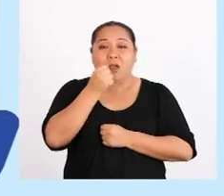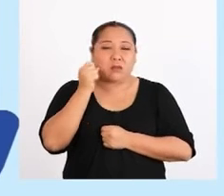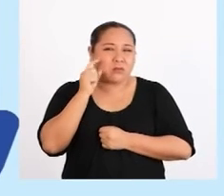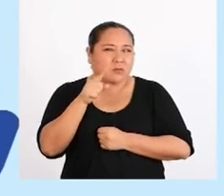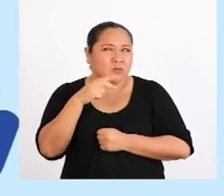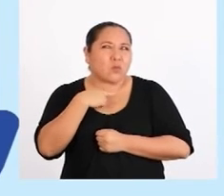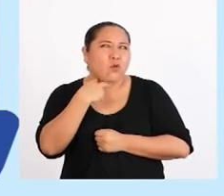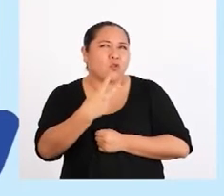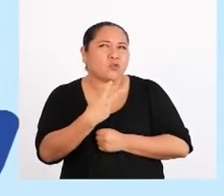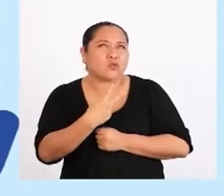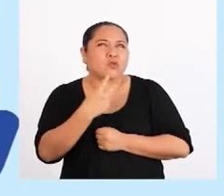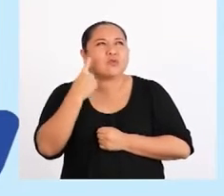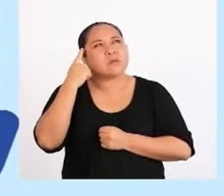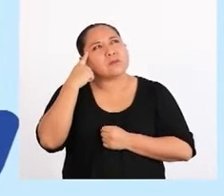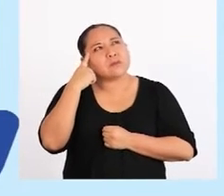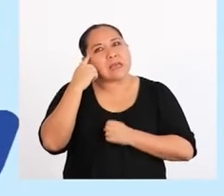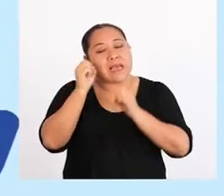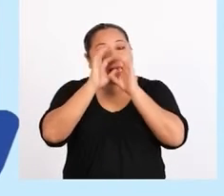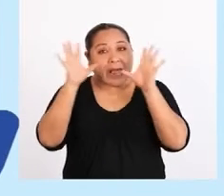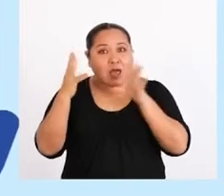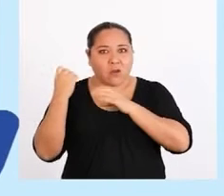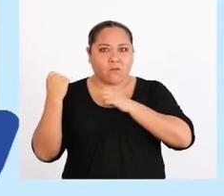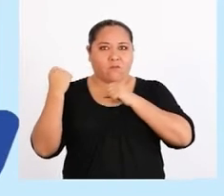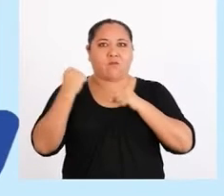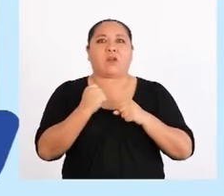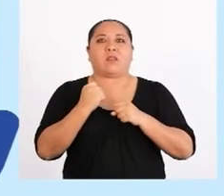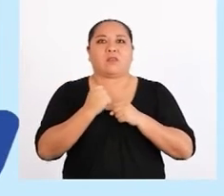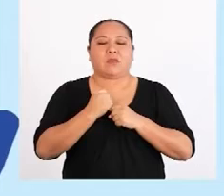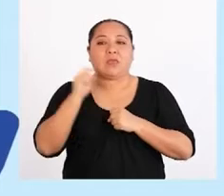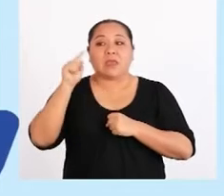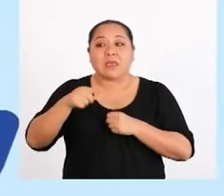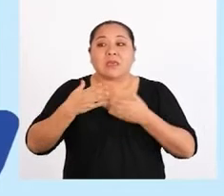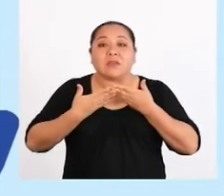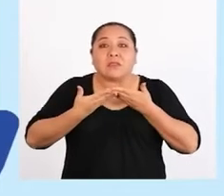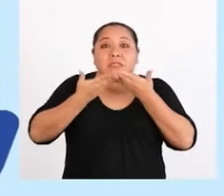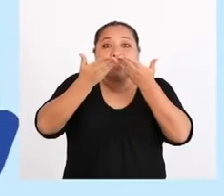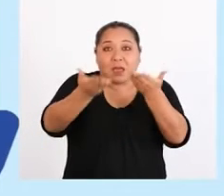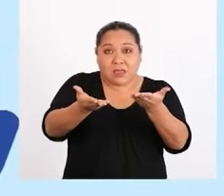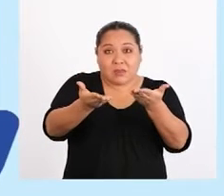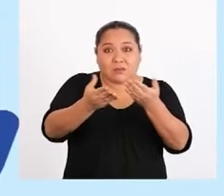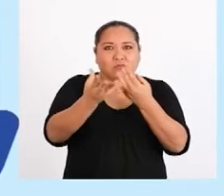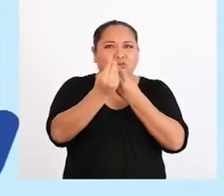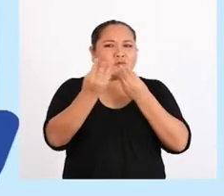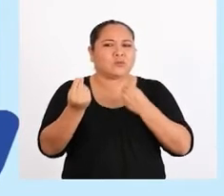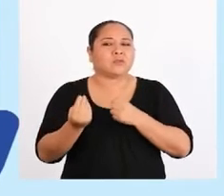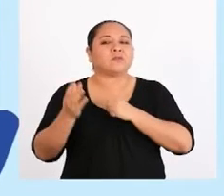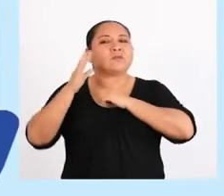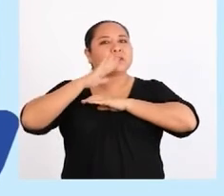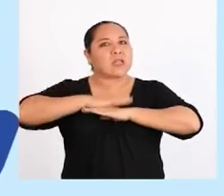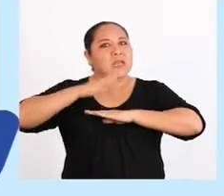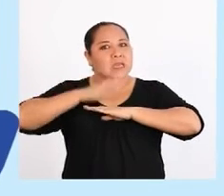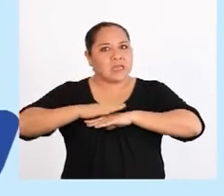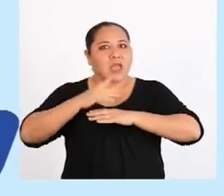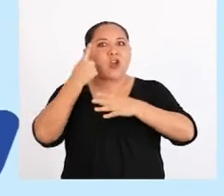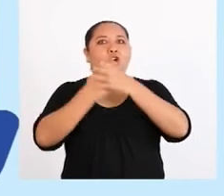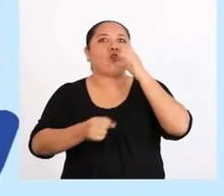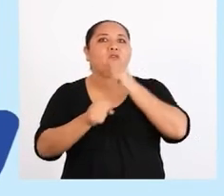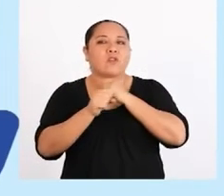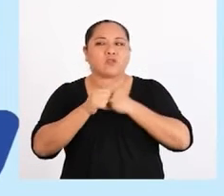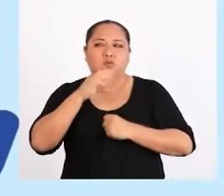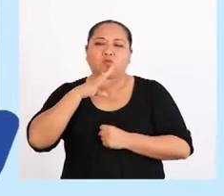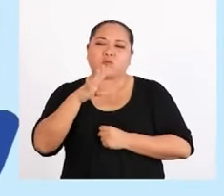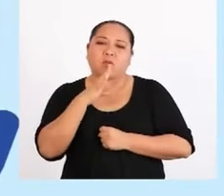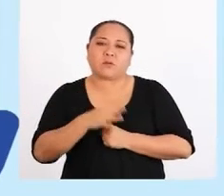voz se hace más clara, más imponente y así pueda transmitir mucha más seguridad cuando se